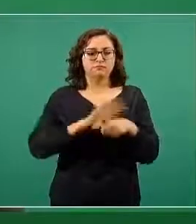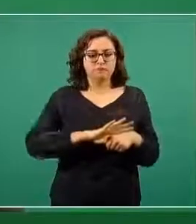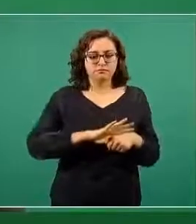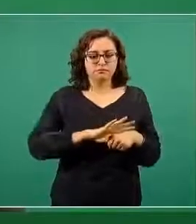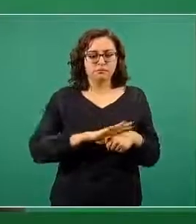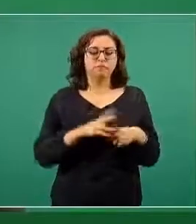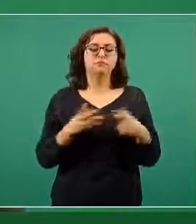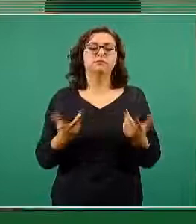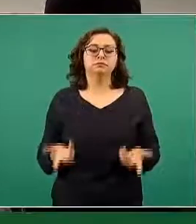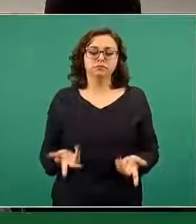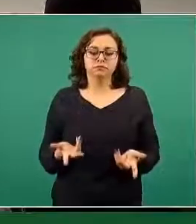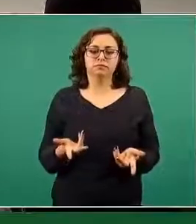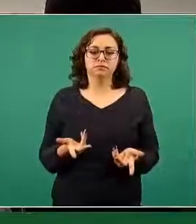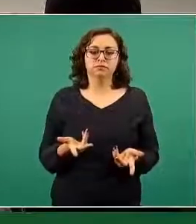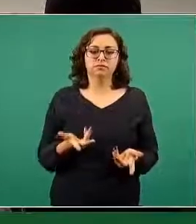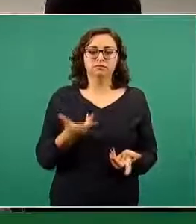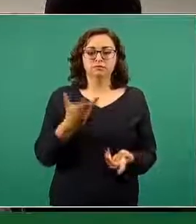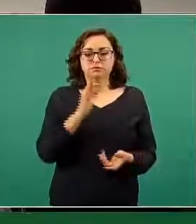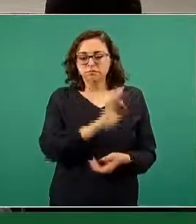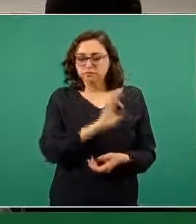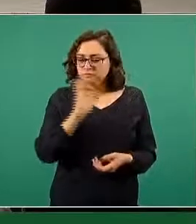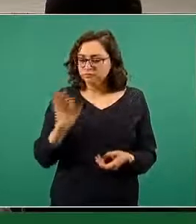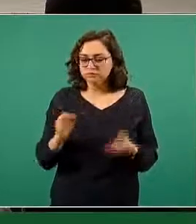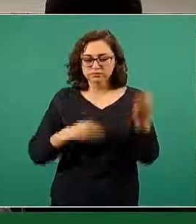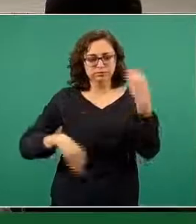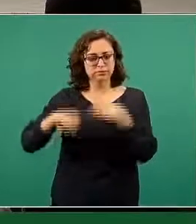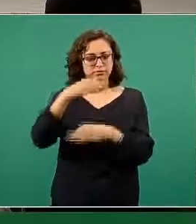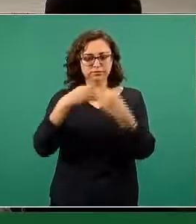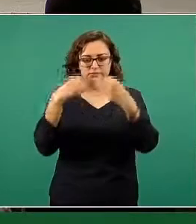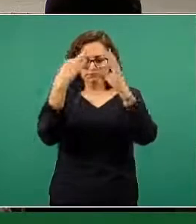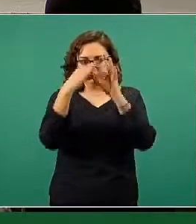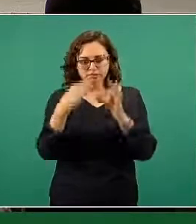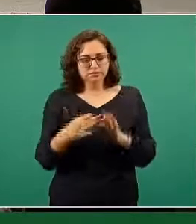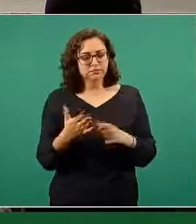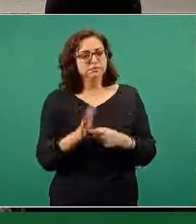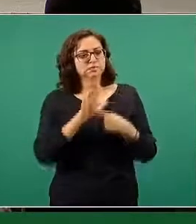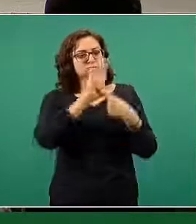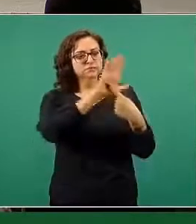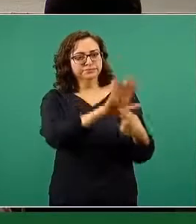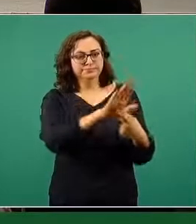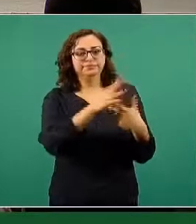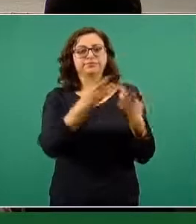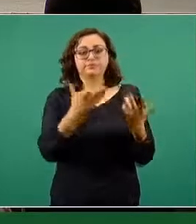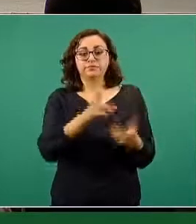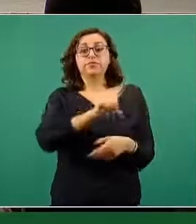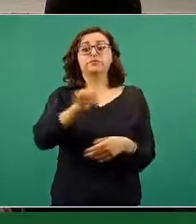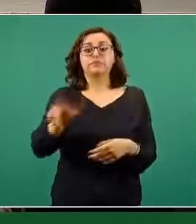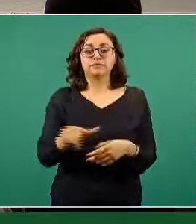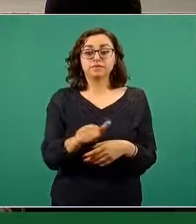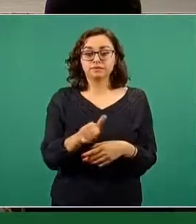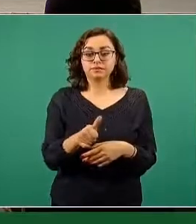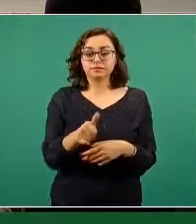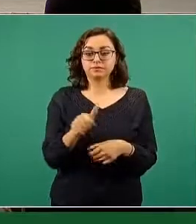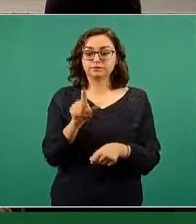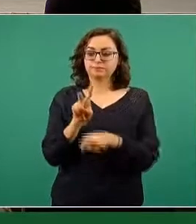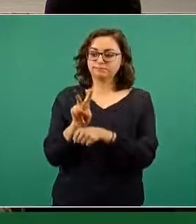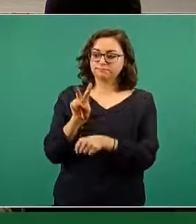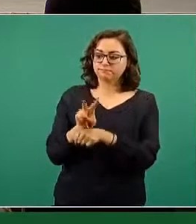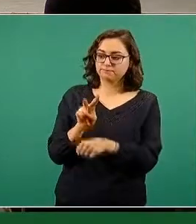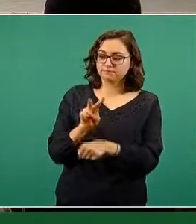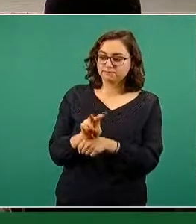que les comparta bien las fechas y el resultado que hayan tenido para poder dar